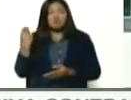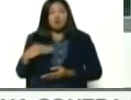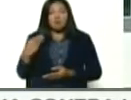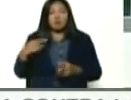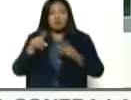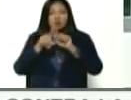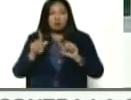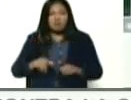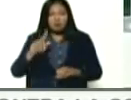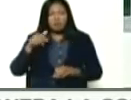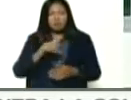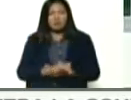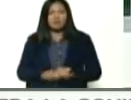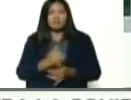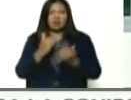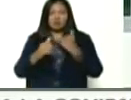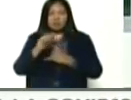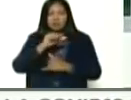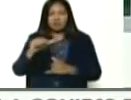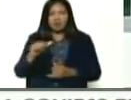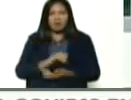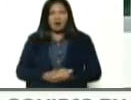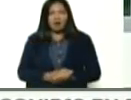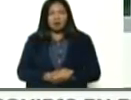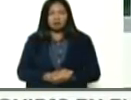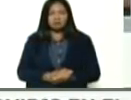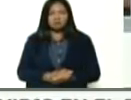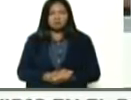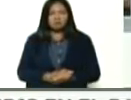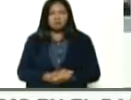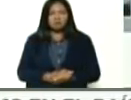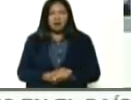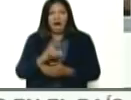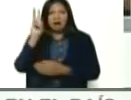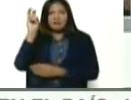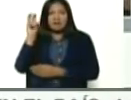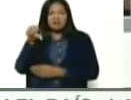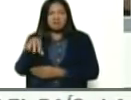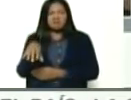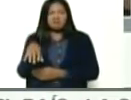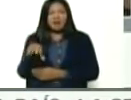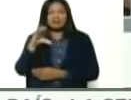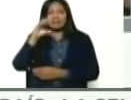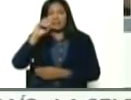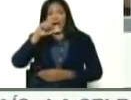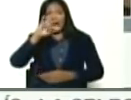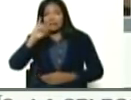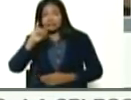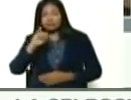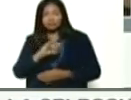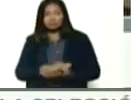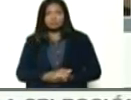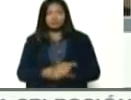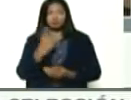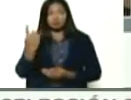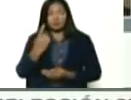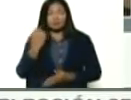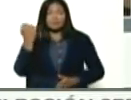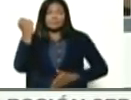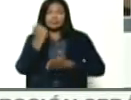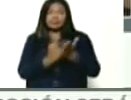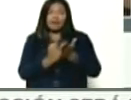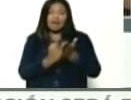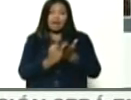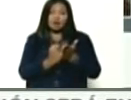en las últimas semanas el viernes en la ciudad de cali nada más en cali mataron las